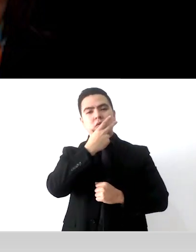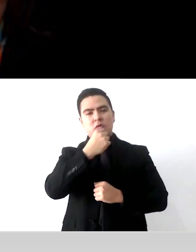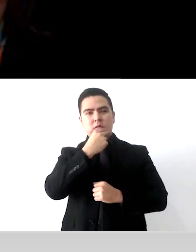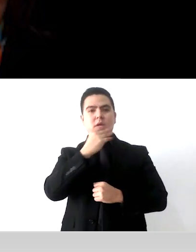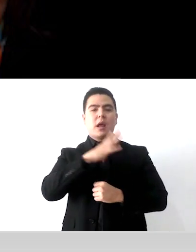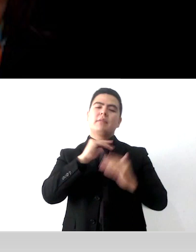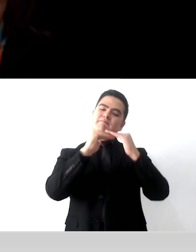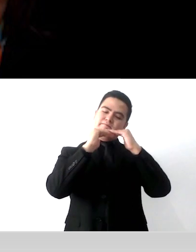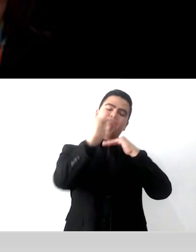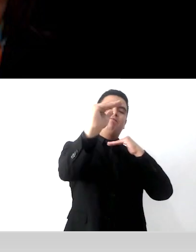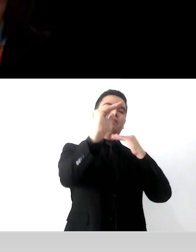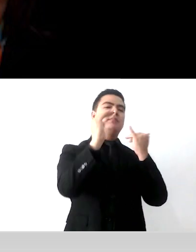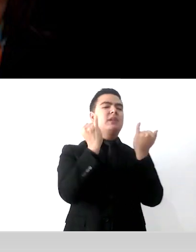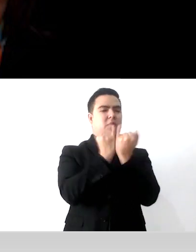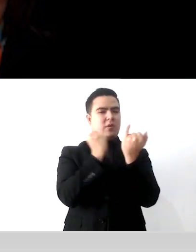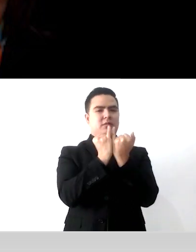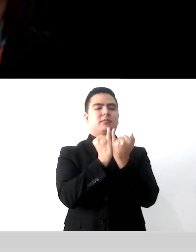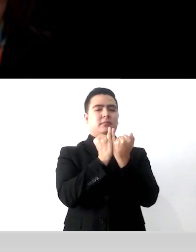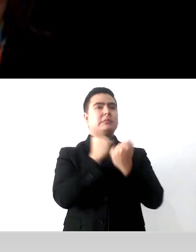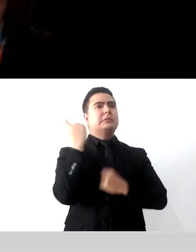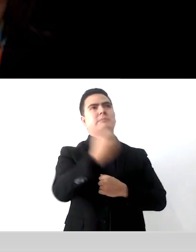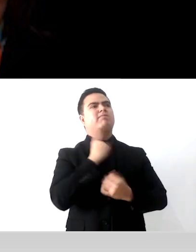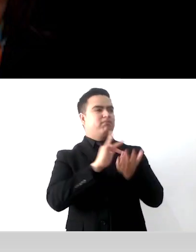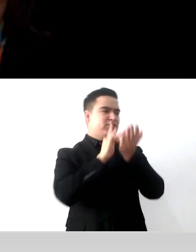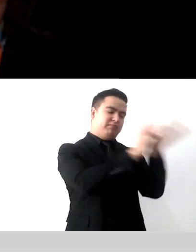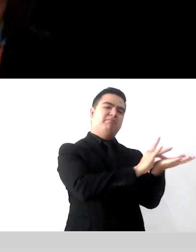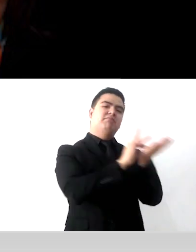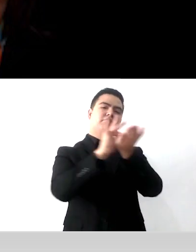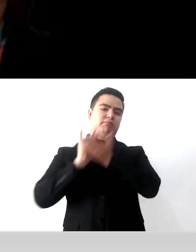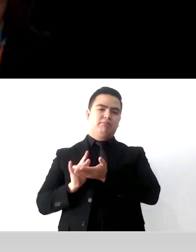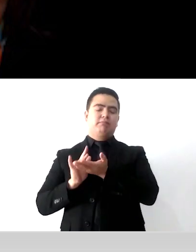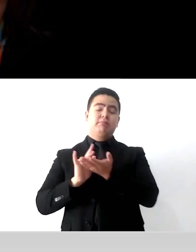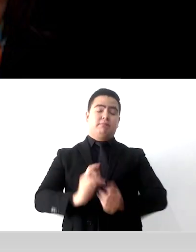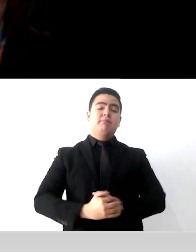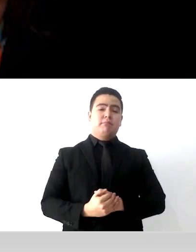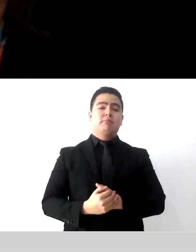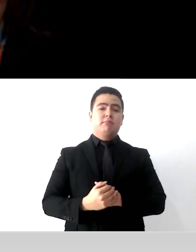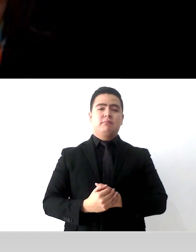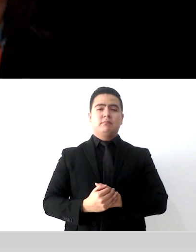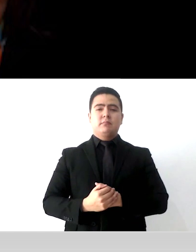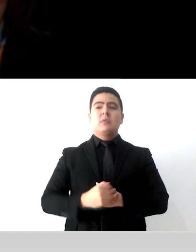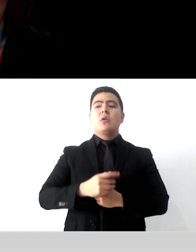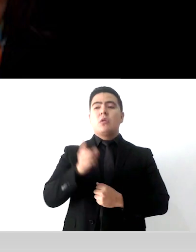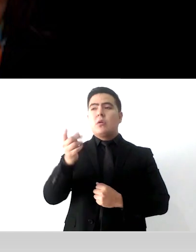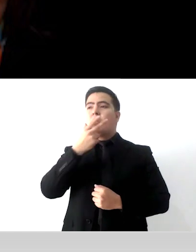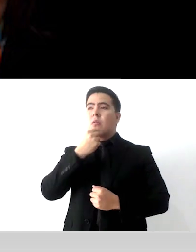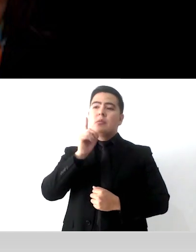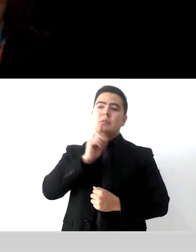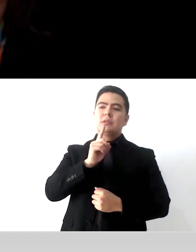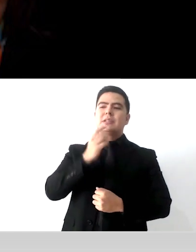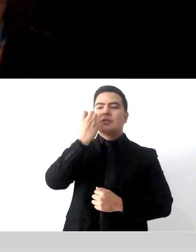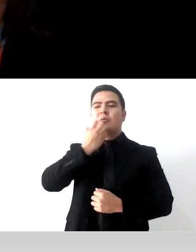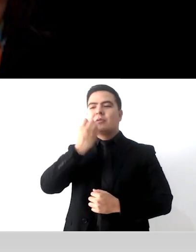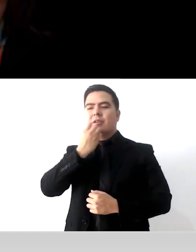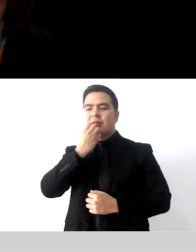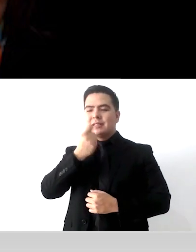igualdad. Veámonos reflejados en nuestras familias, en la educación de niños y niñas en las escuelas. Hoy es mucho más